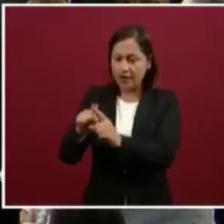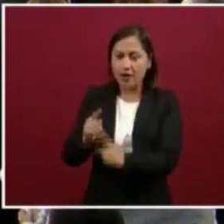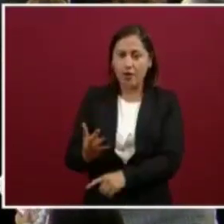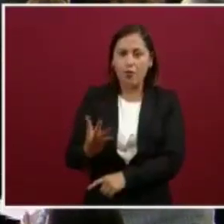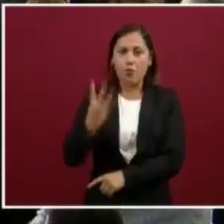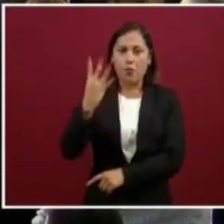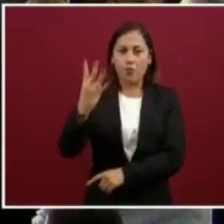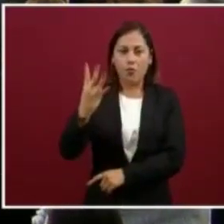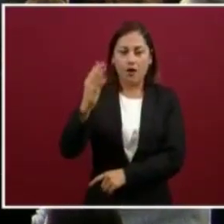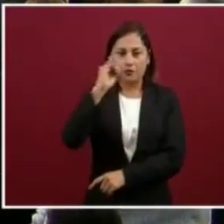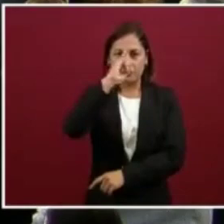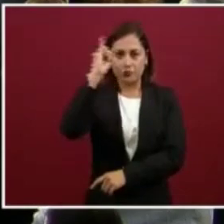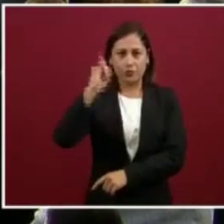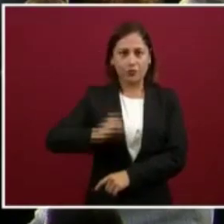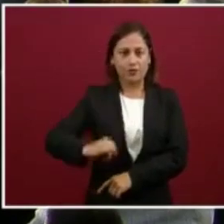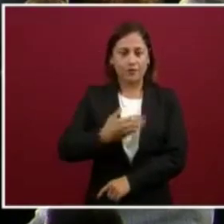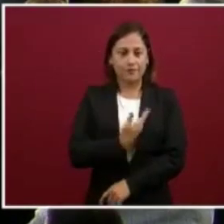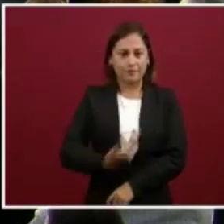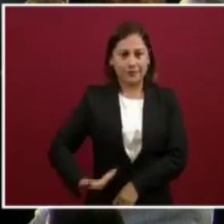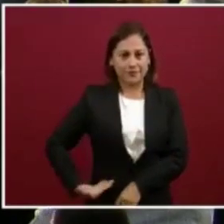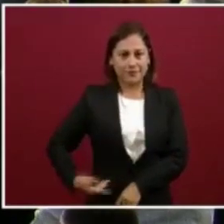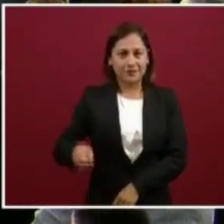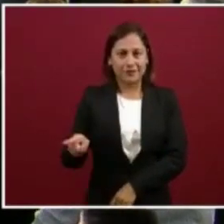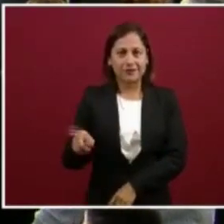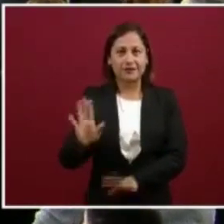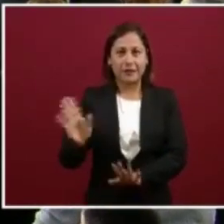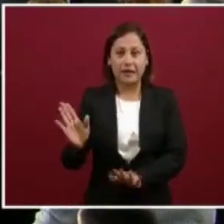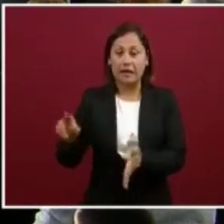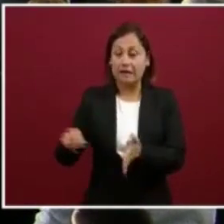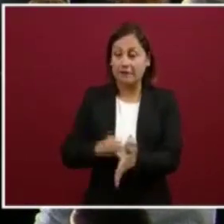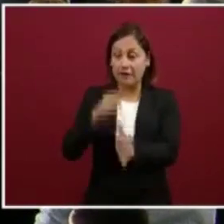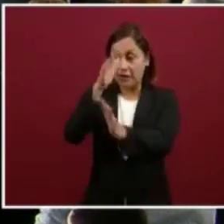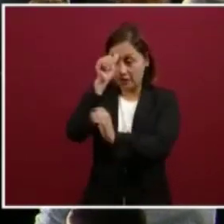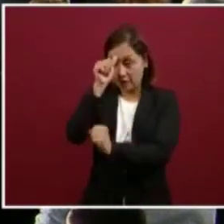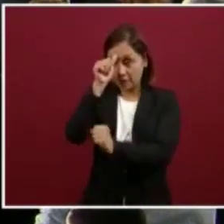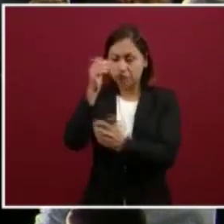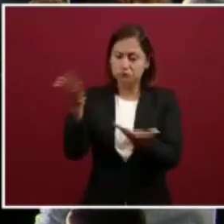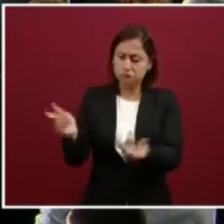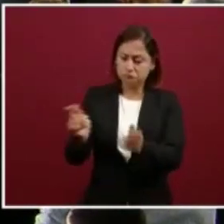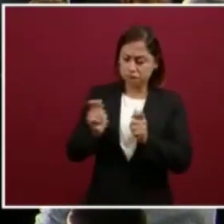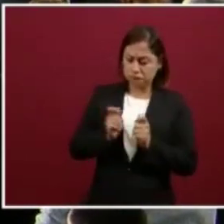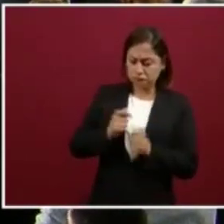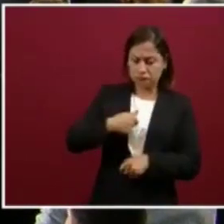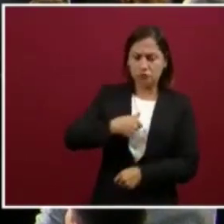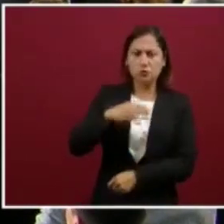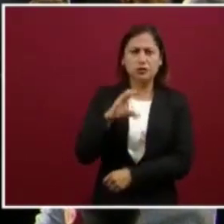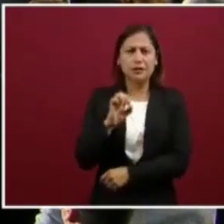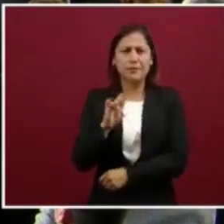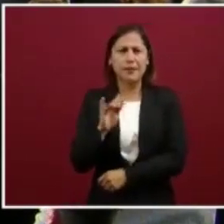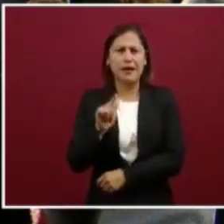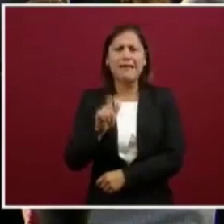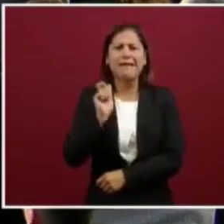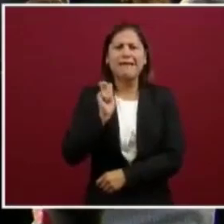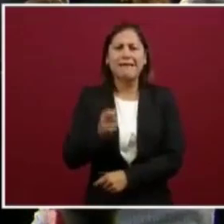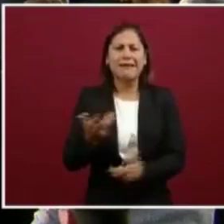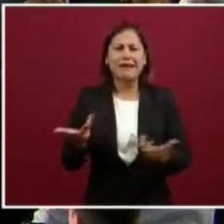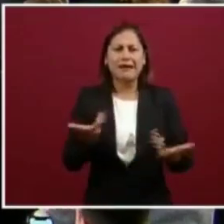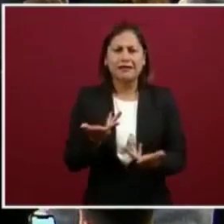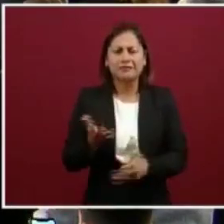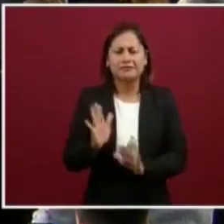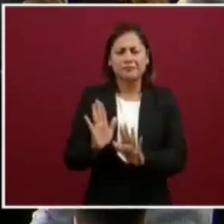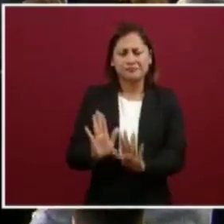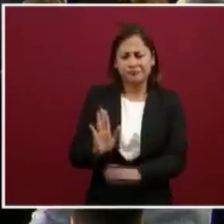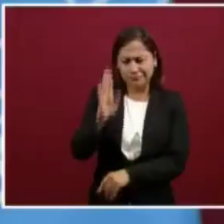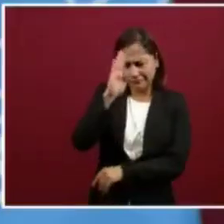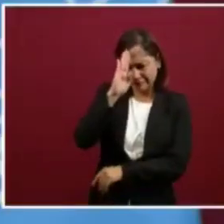Aquí está destacado este evento. ¿Qué hicimos nosotros en la CEPAL? Primero, tratar de entender el problema. ¿Cuáles son los